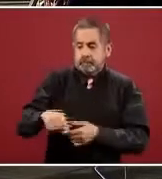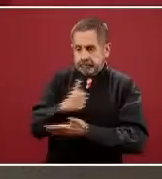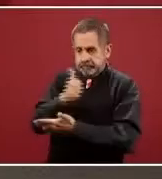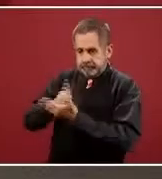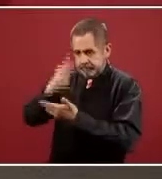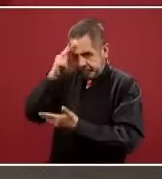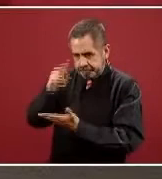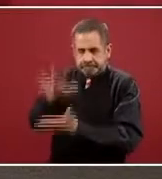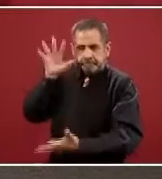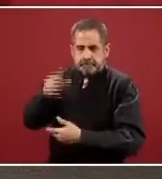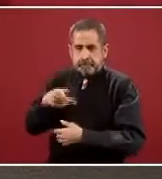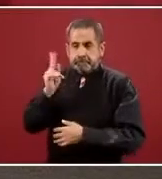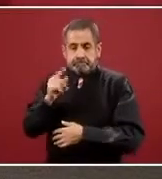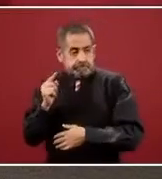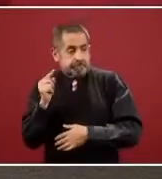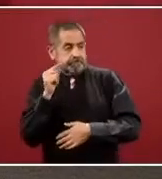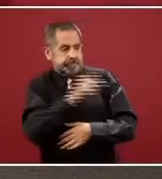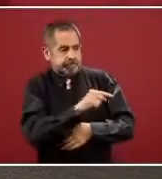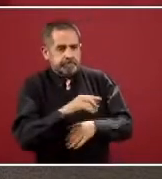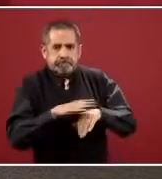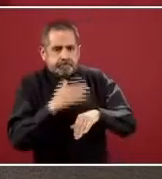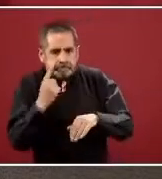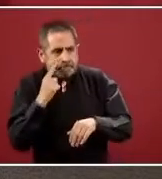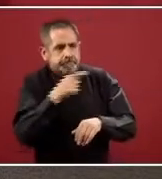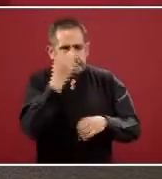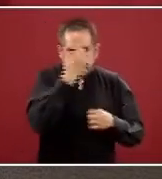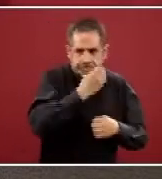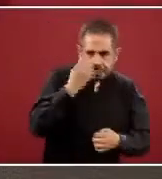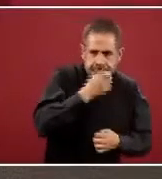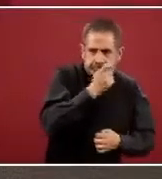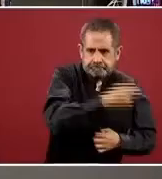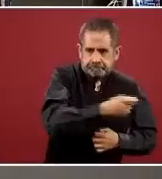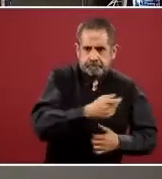el abordaje se está haciendo desde ese contexto.